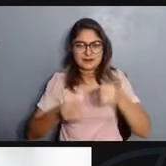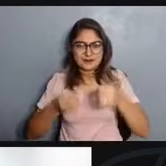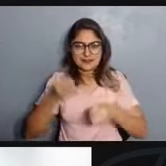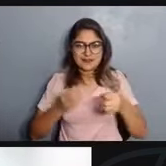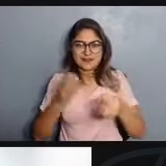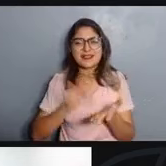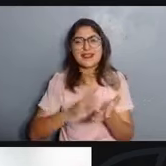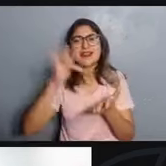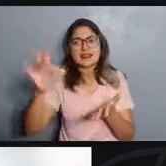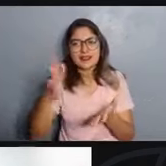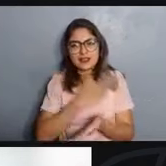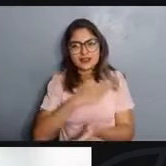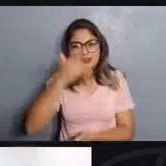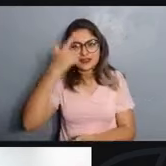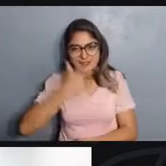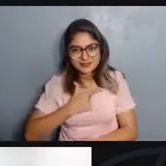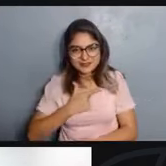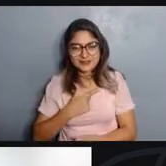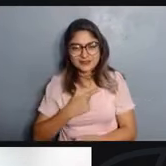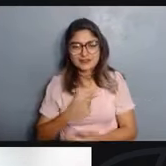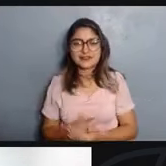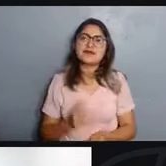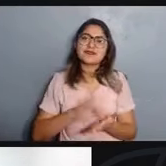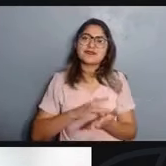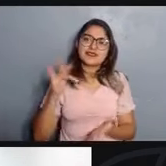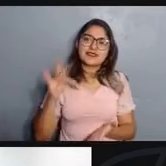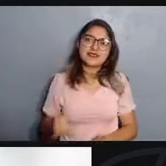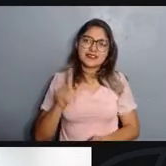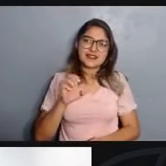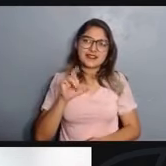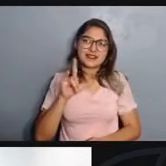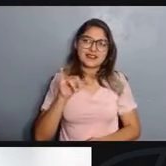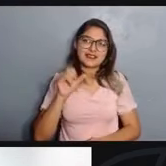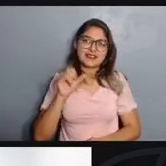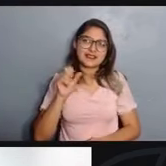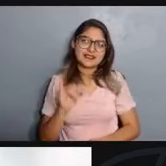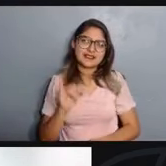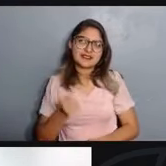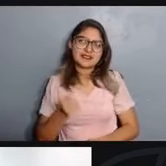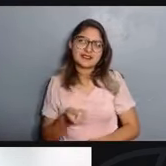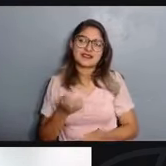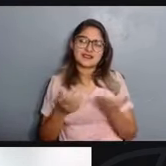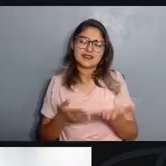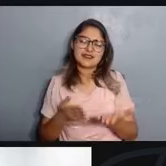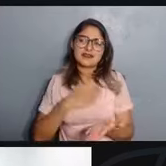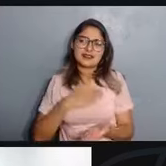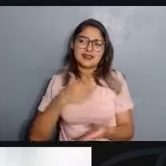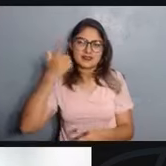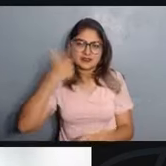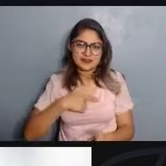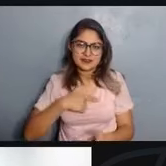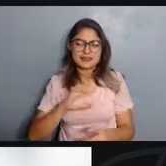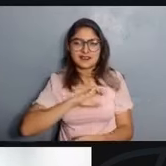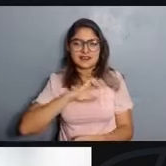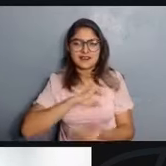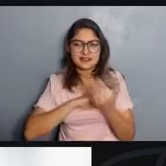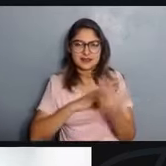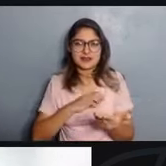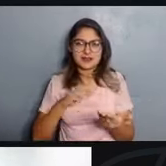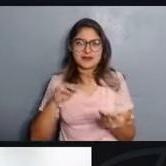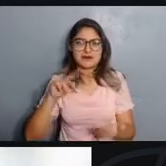magistrada. Dice muy buenas noches, maestra y querida Eli. Te agradezco mucho que hayas aceptado la invitación para este maravilloso programa. Es un placer tenerte